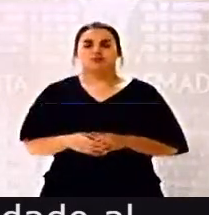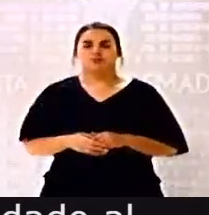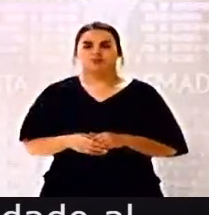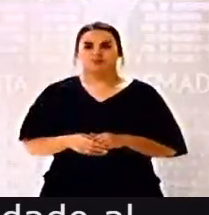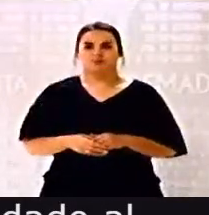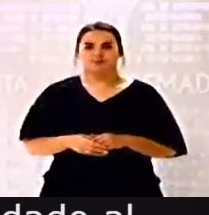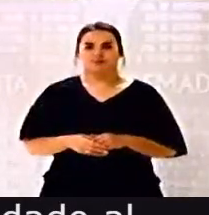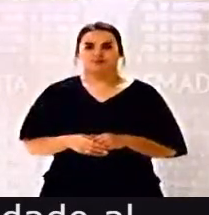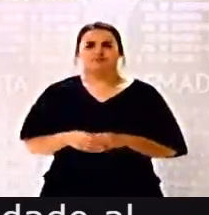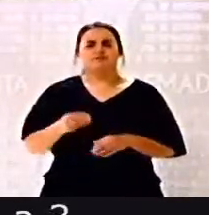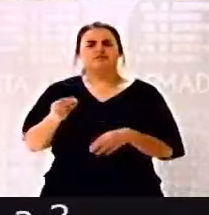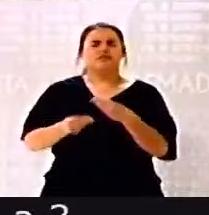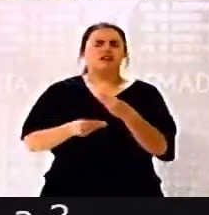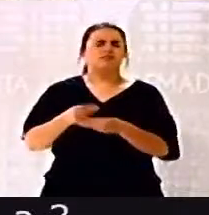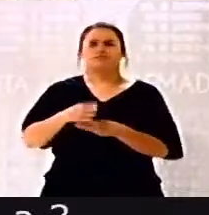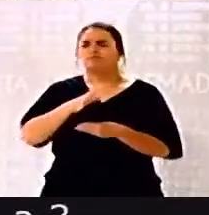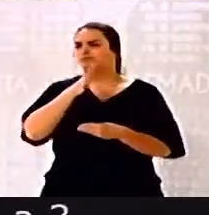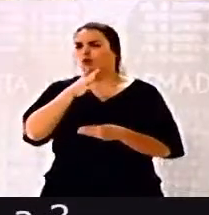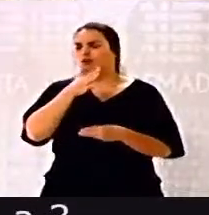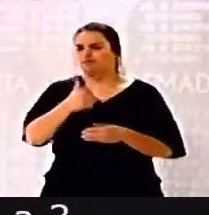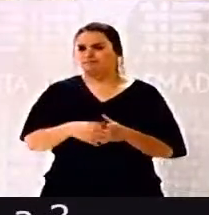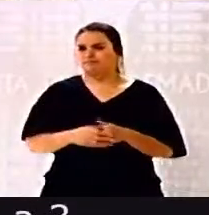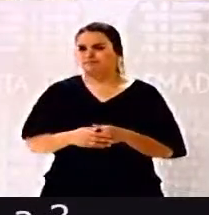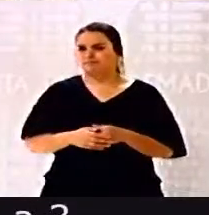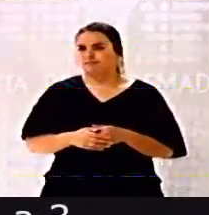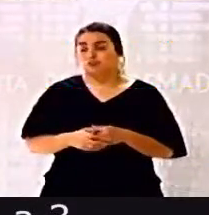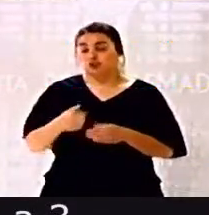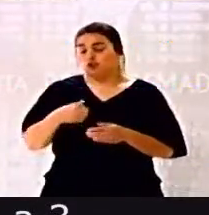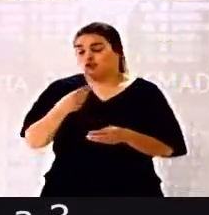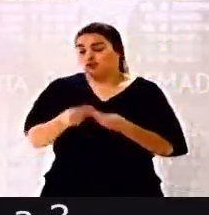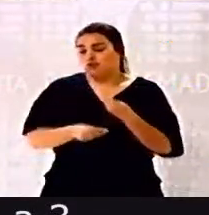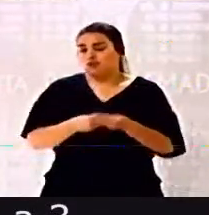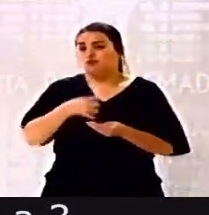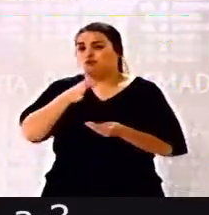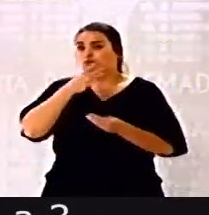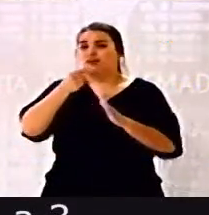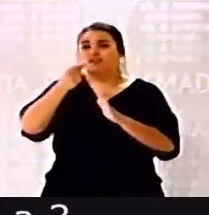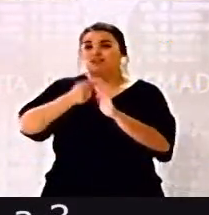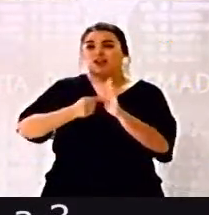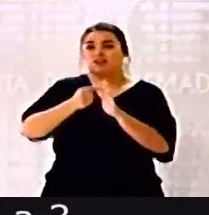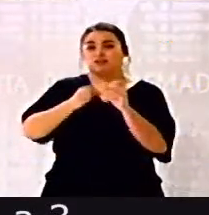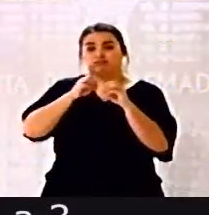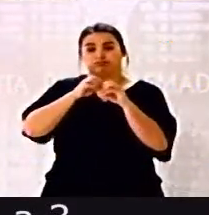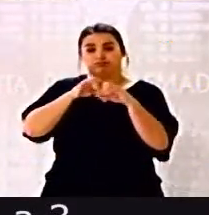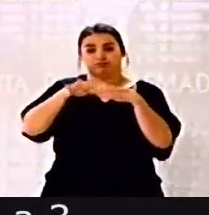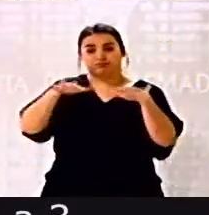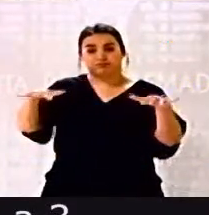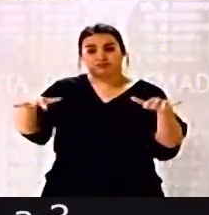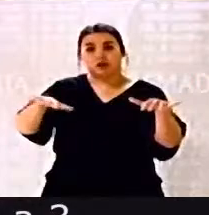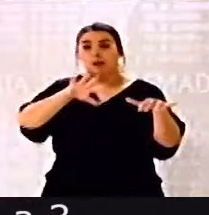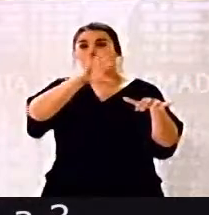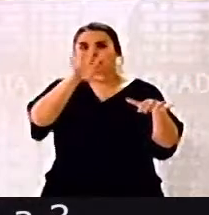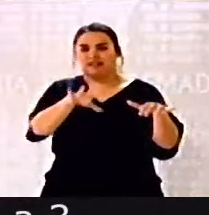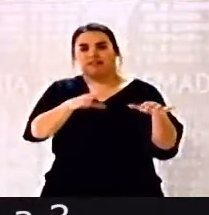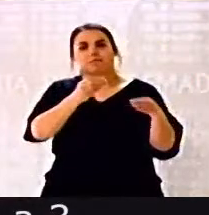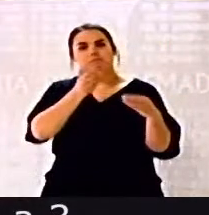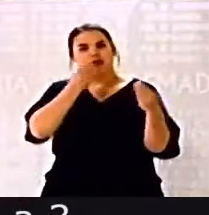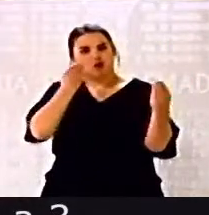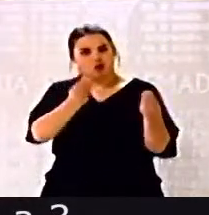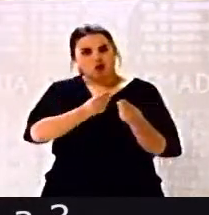¿Por qué lo hemos hecho? Lo hemos hecho porque tenemos los datos epidemiológicos que parece que nos acompañan